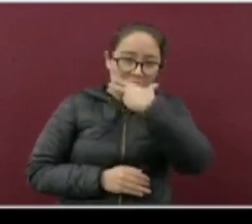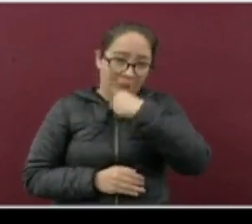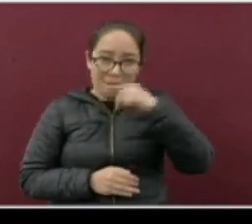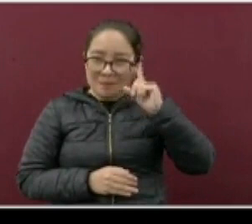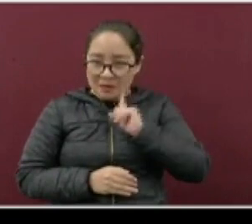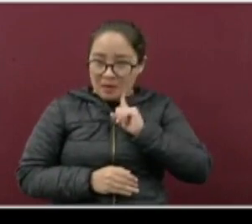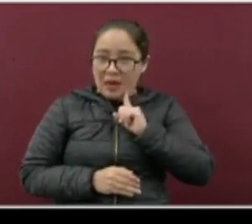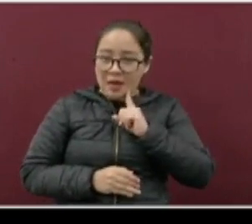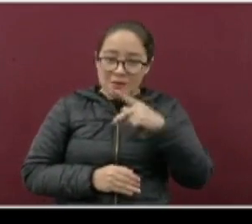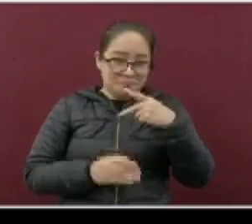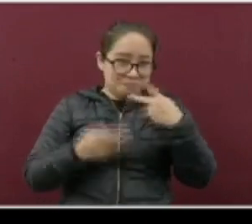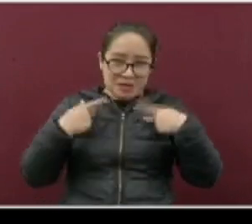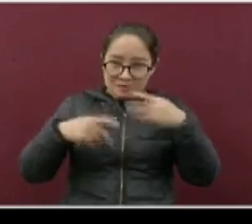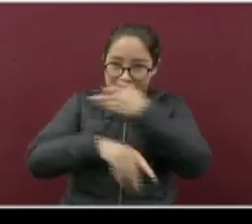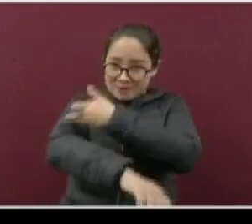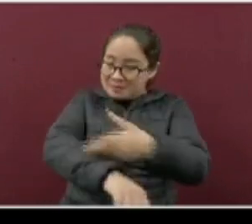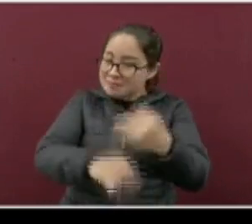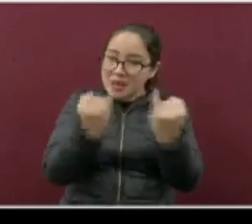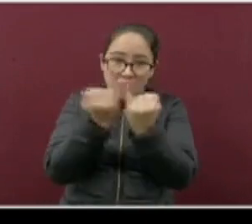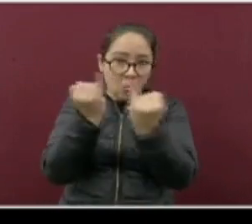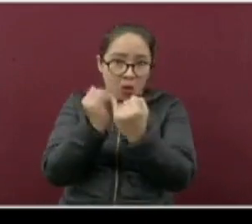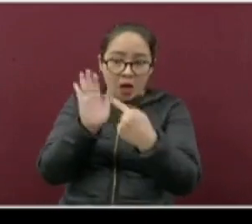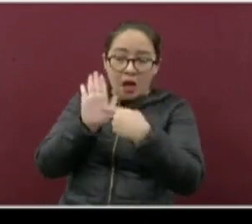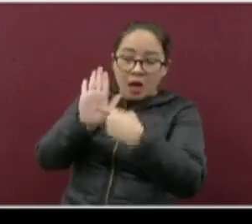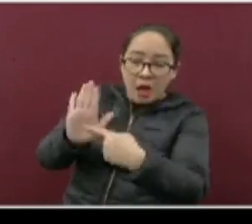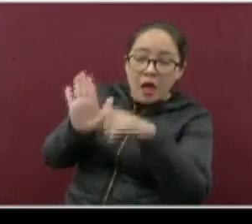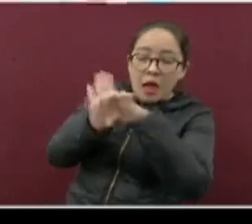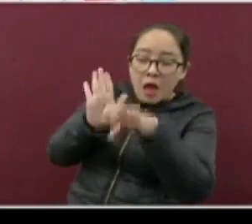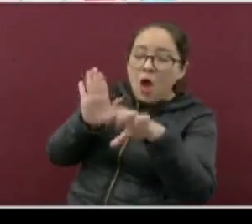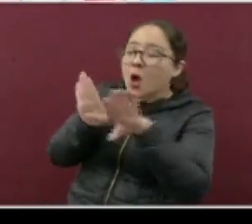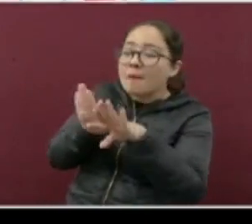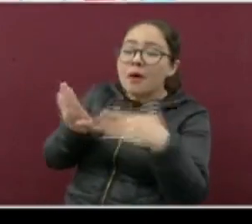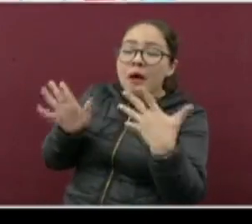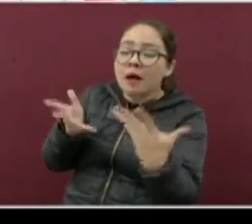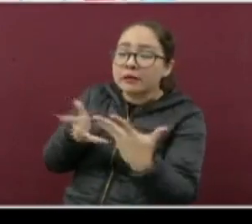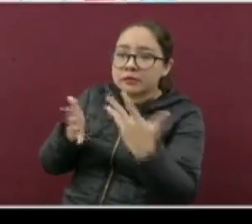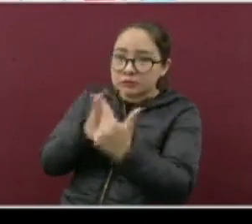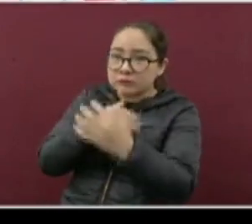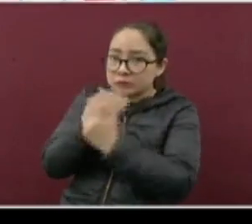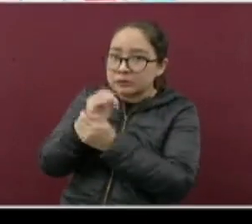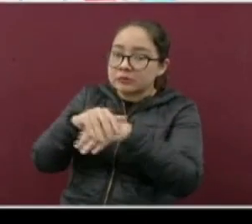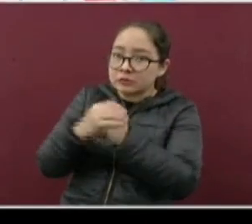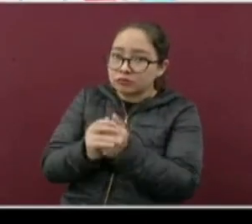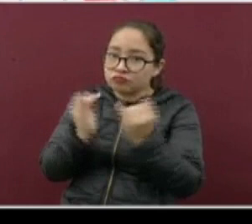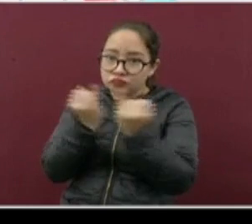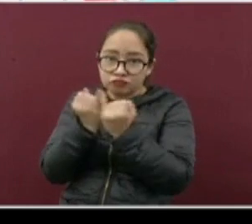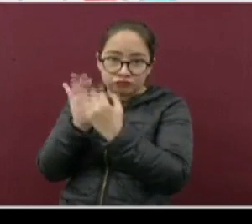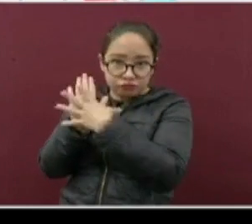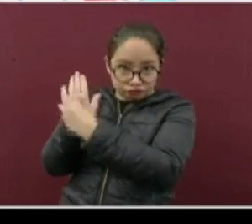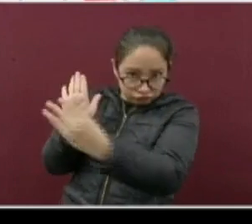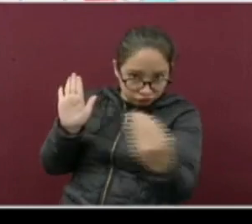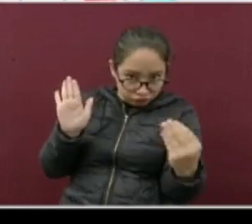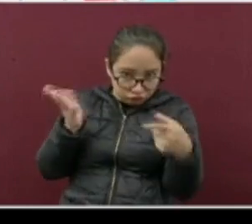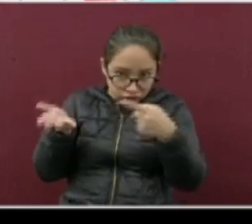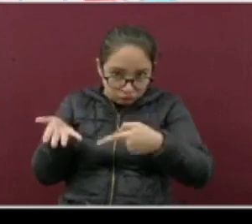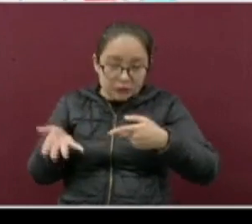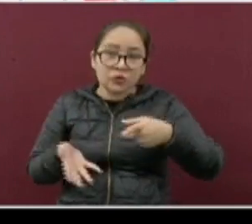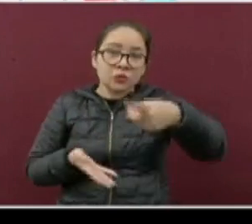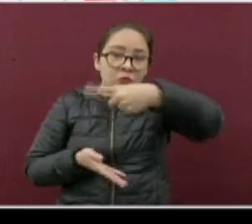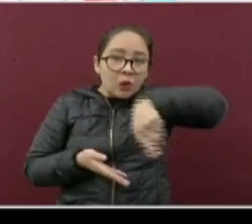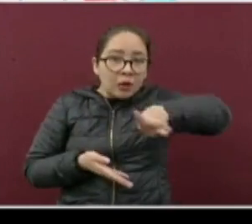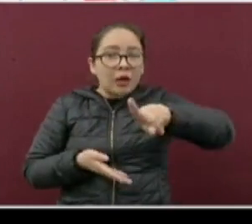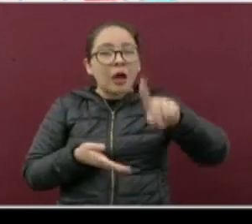que viven con usted a realizar lo mismo. Asegúrese de que su hijo o hija y todas las personas de su